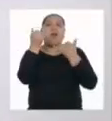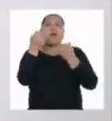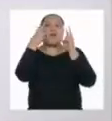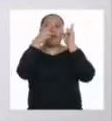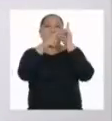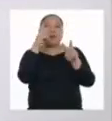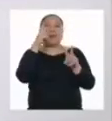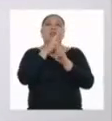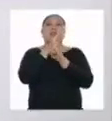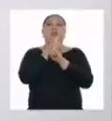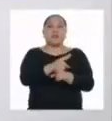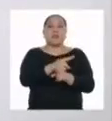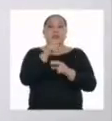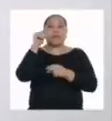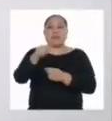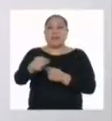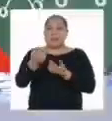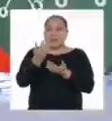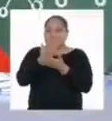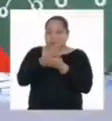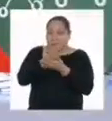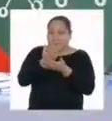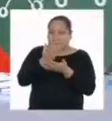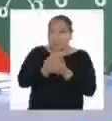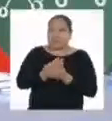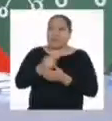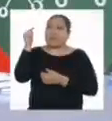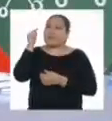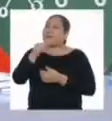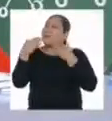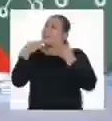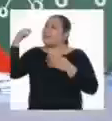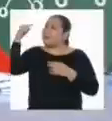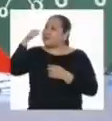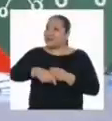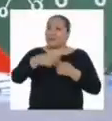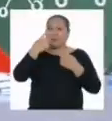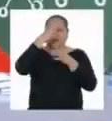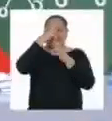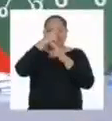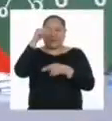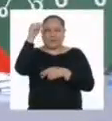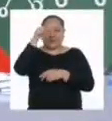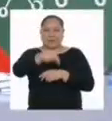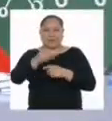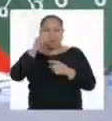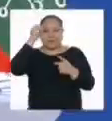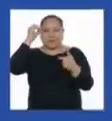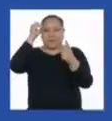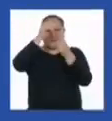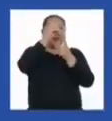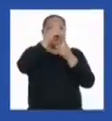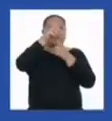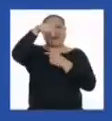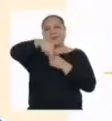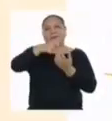el resultado de la experiencia que plantearon. Gracias a esto podemos cumplir el propósito del programa de